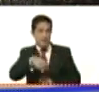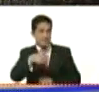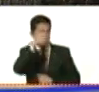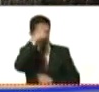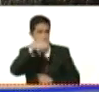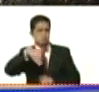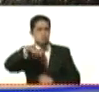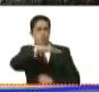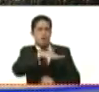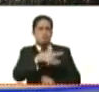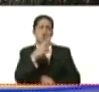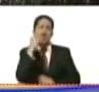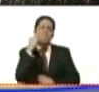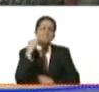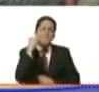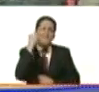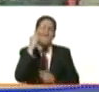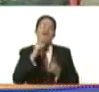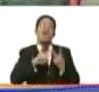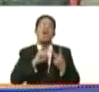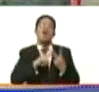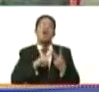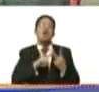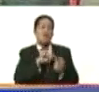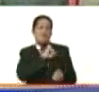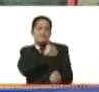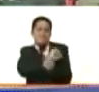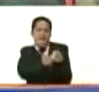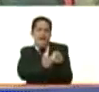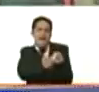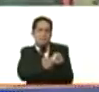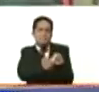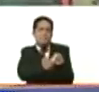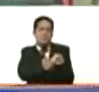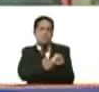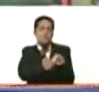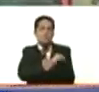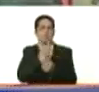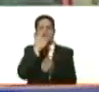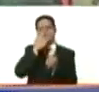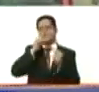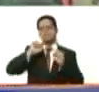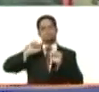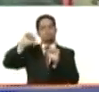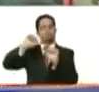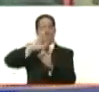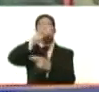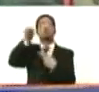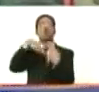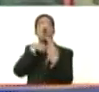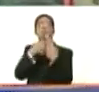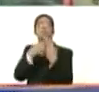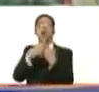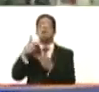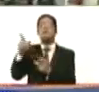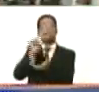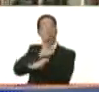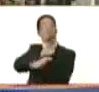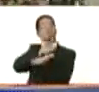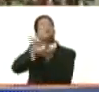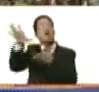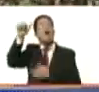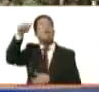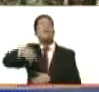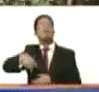zambo mestizo, salió a decirle al último capitán general del Imperio Español, no te queremos, fuera de